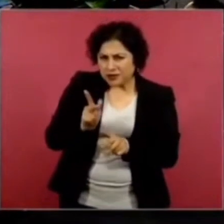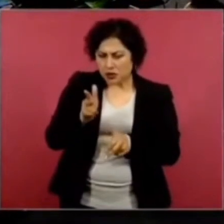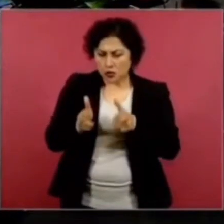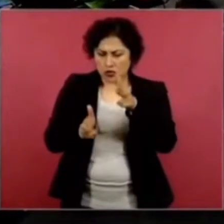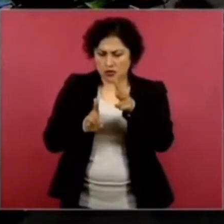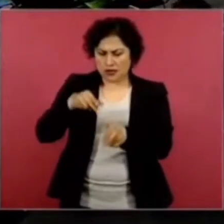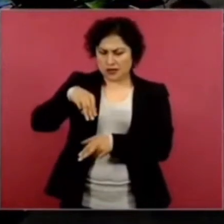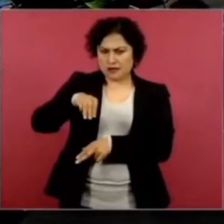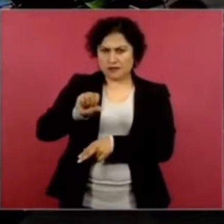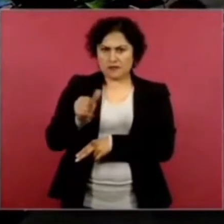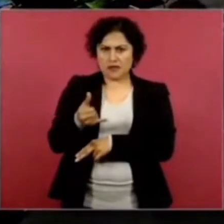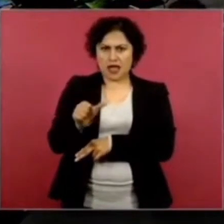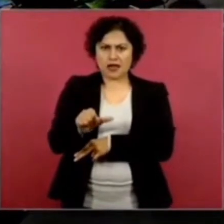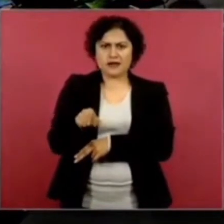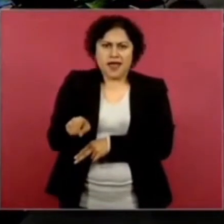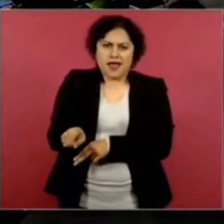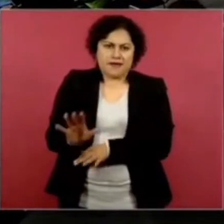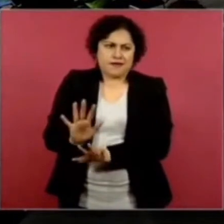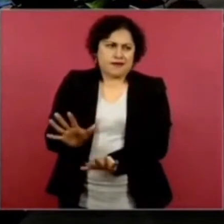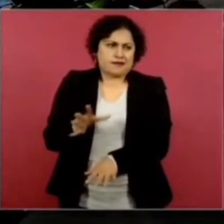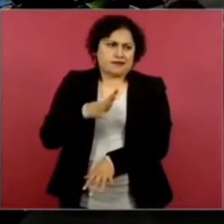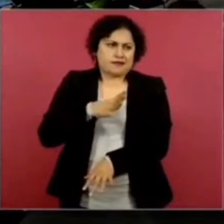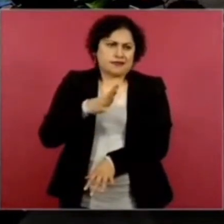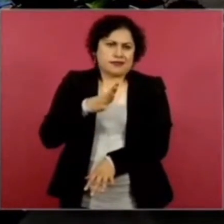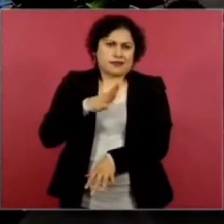ya diseñado